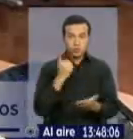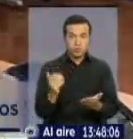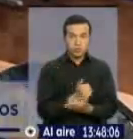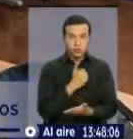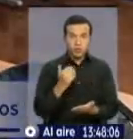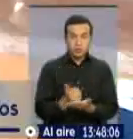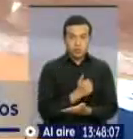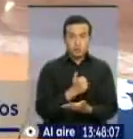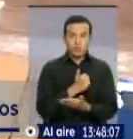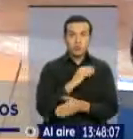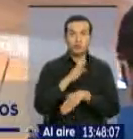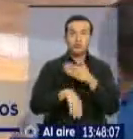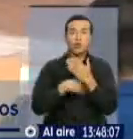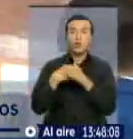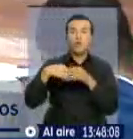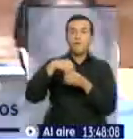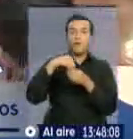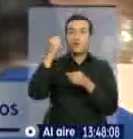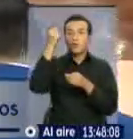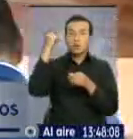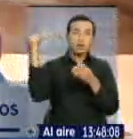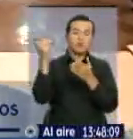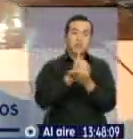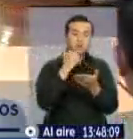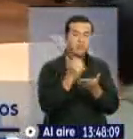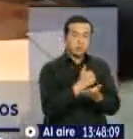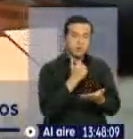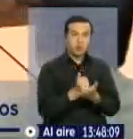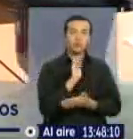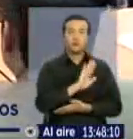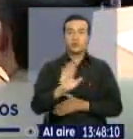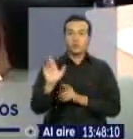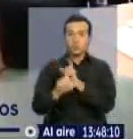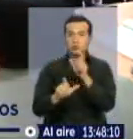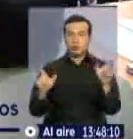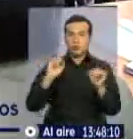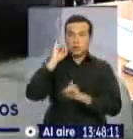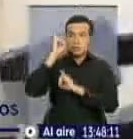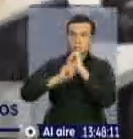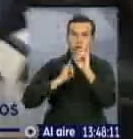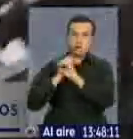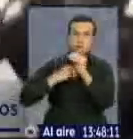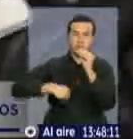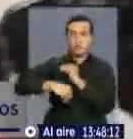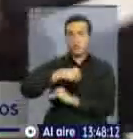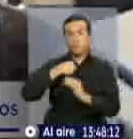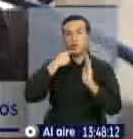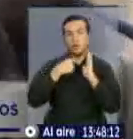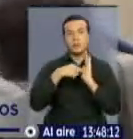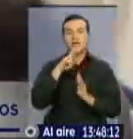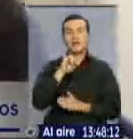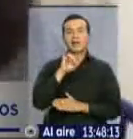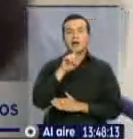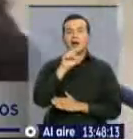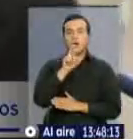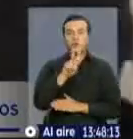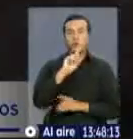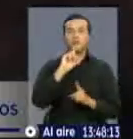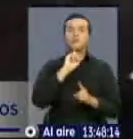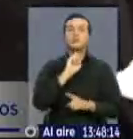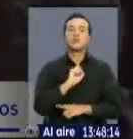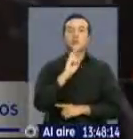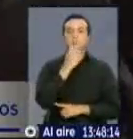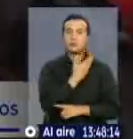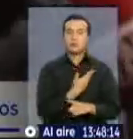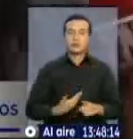y repatriación de fondos y participación accionaria que tienen los procesados en el extranjero. Por ejemplo, Ricardo Rivera, tío del vicepresidente,